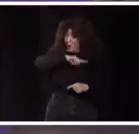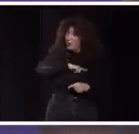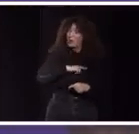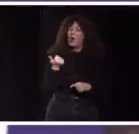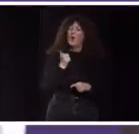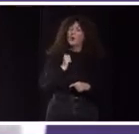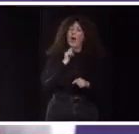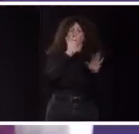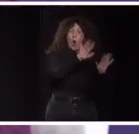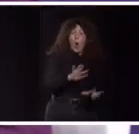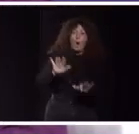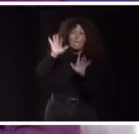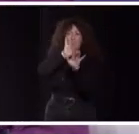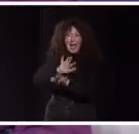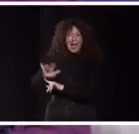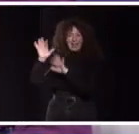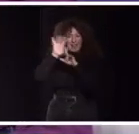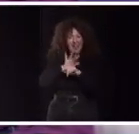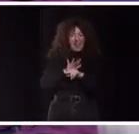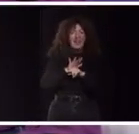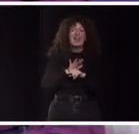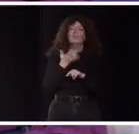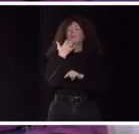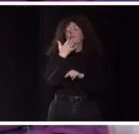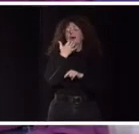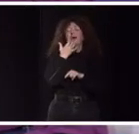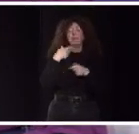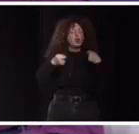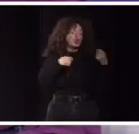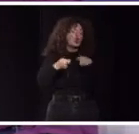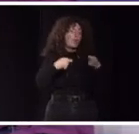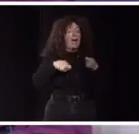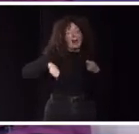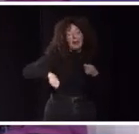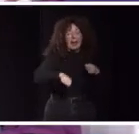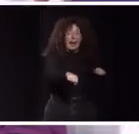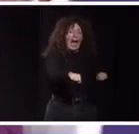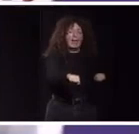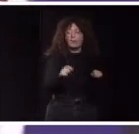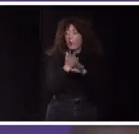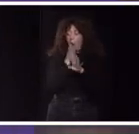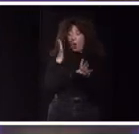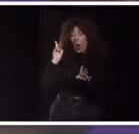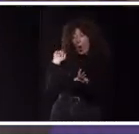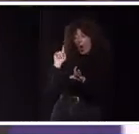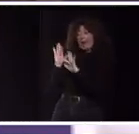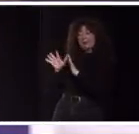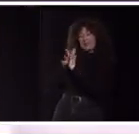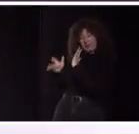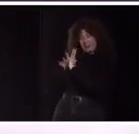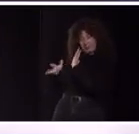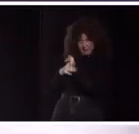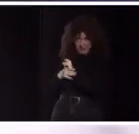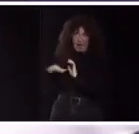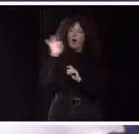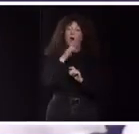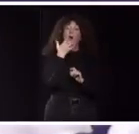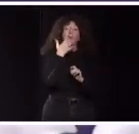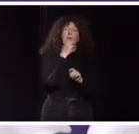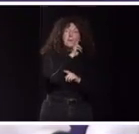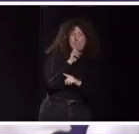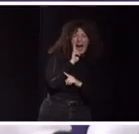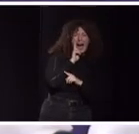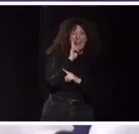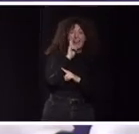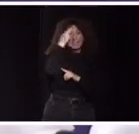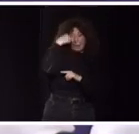cuando convencemos en la cola de un supermercado, cuando hablamos con los padres, las madres, las familias de nuestros hijos